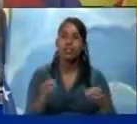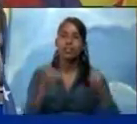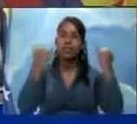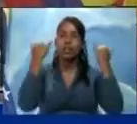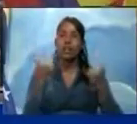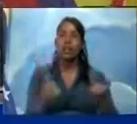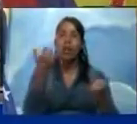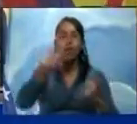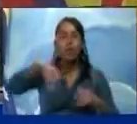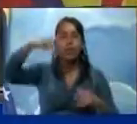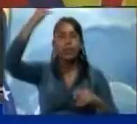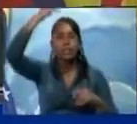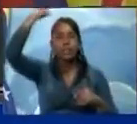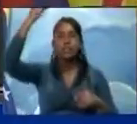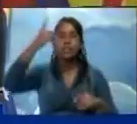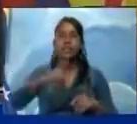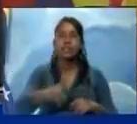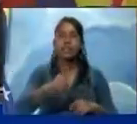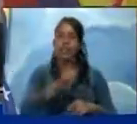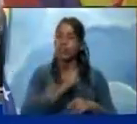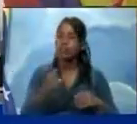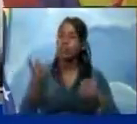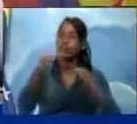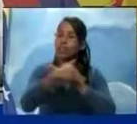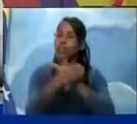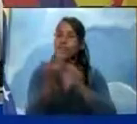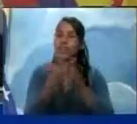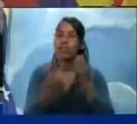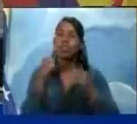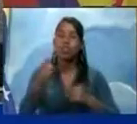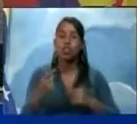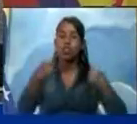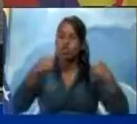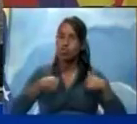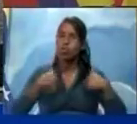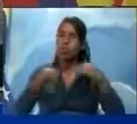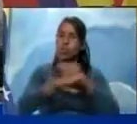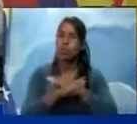Ahora el rey se enrolló las mangas y dijo,